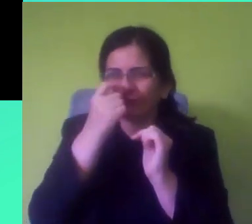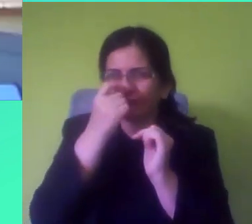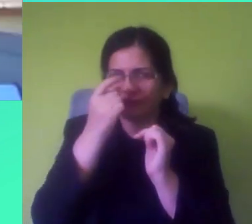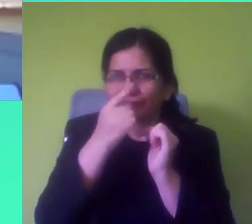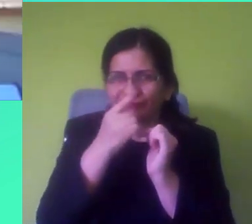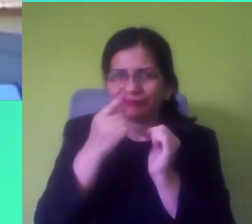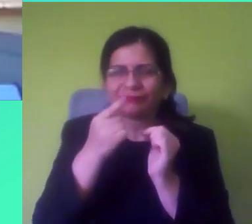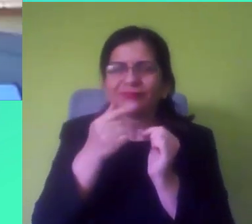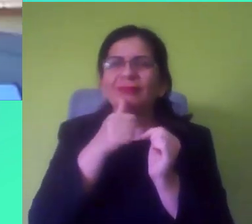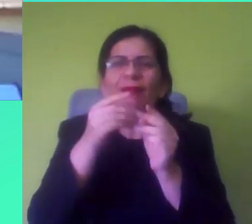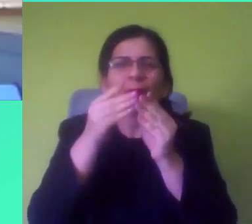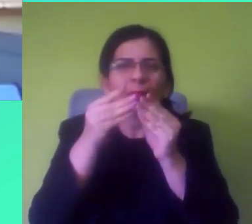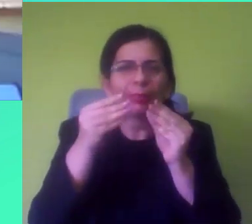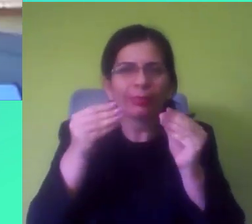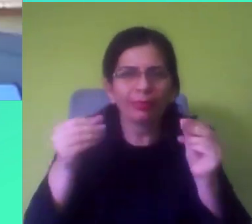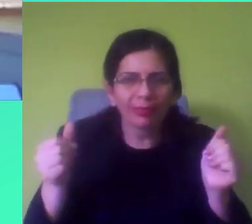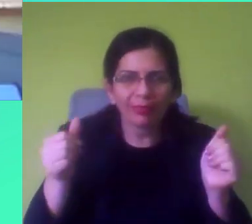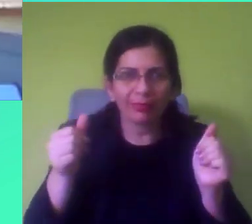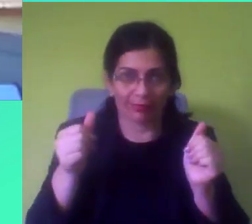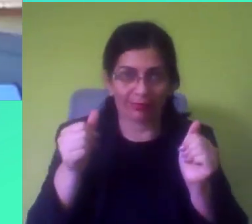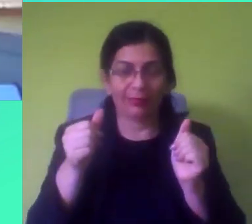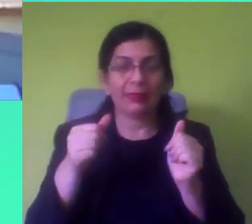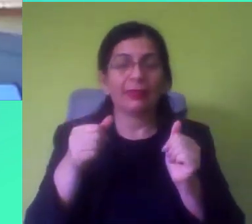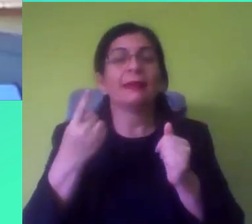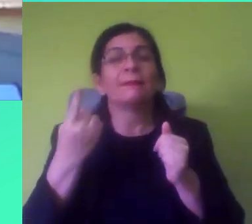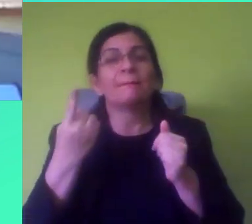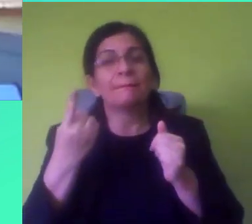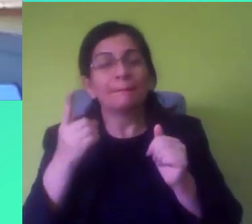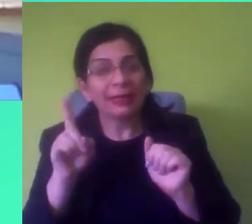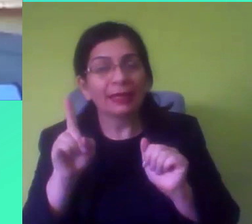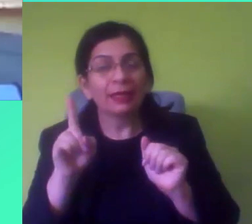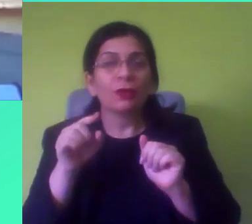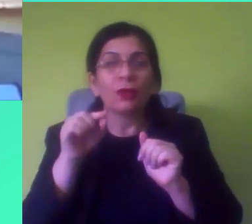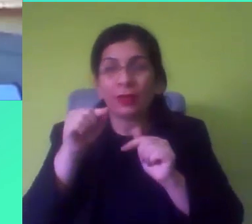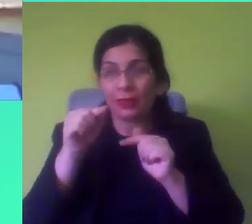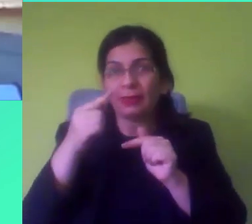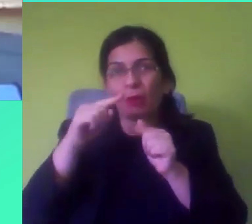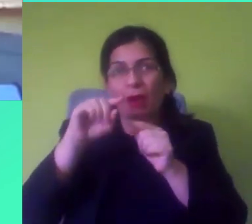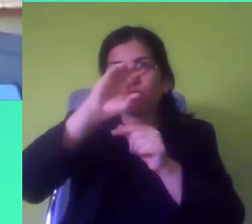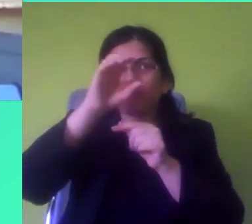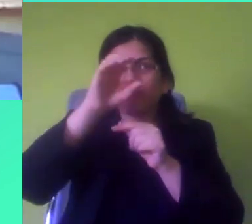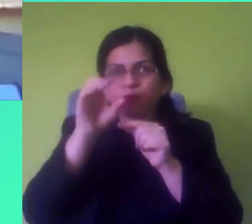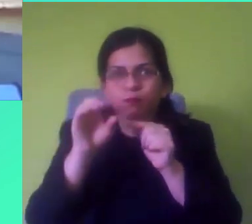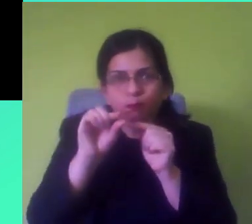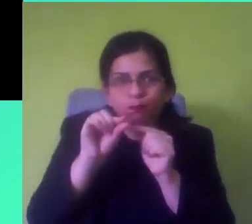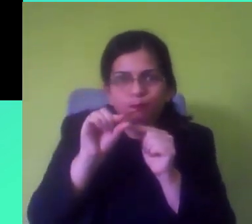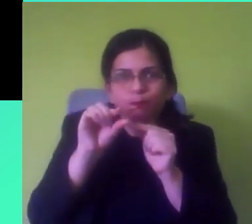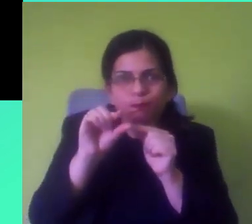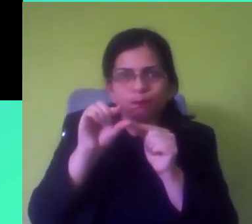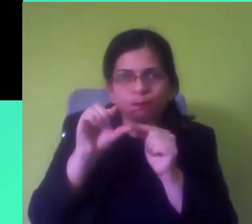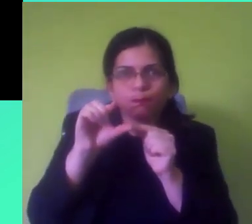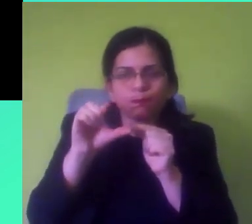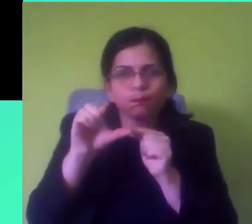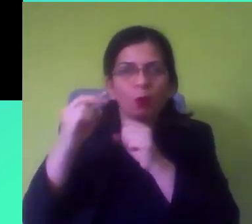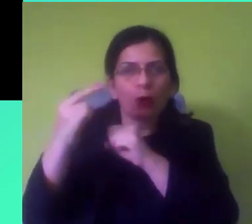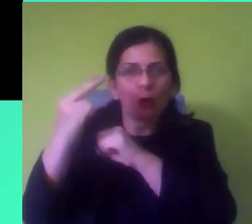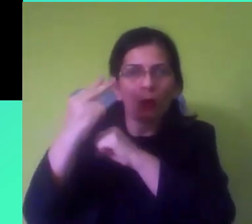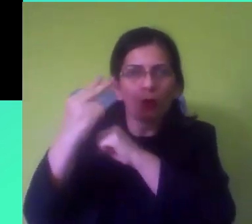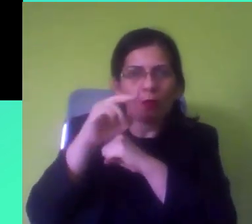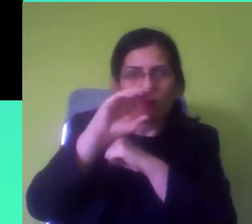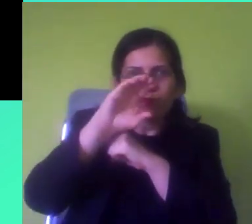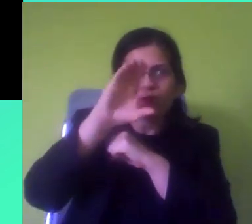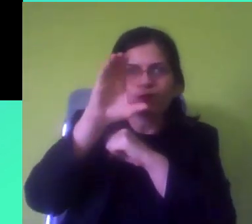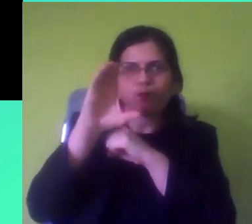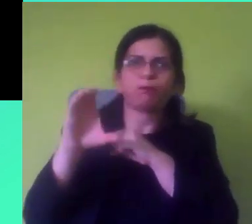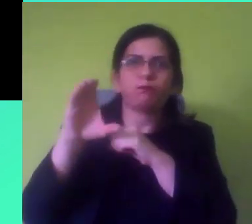considerablemente, pero a medida que esa capa de detritos va aumentando, lo que hace esos detritos es